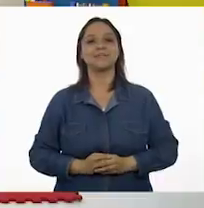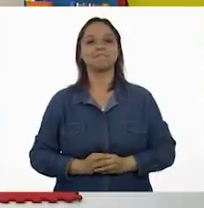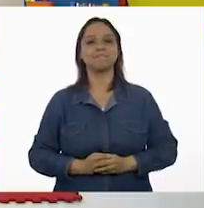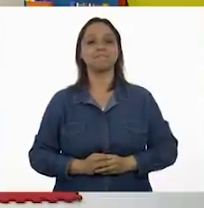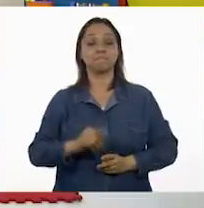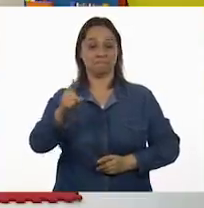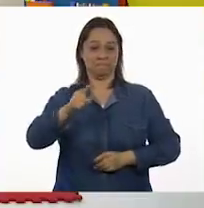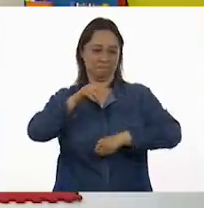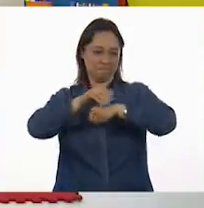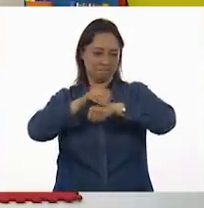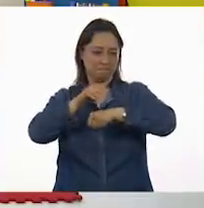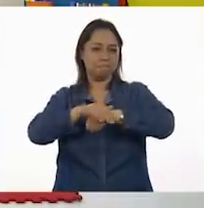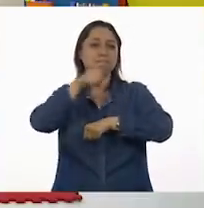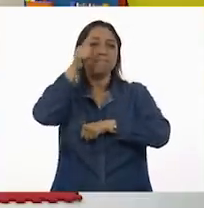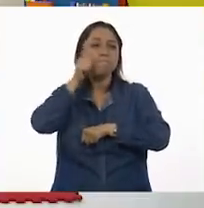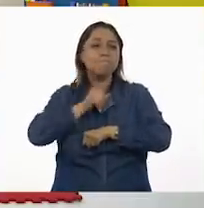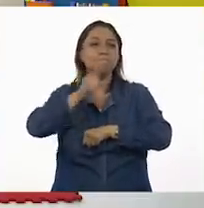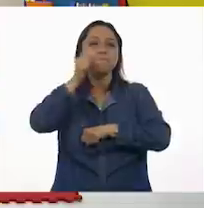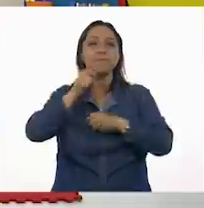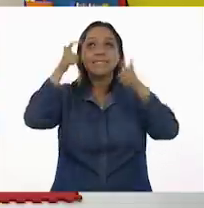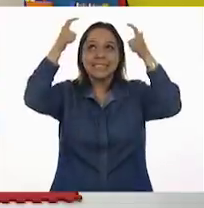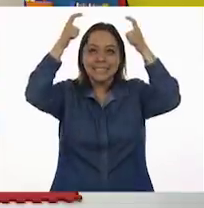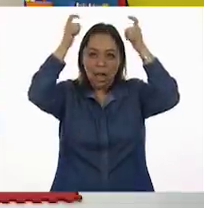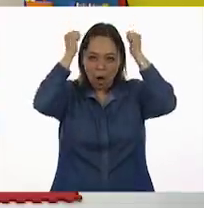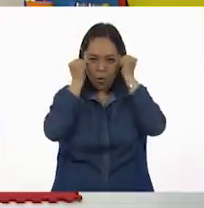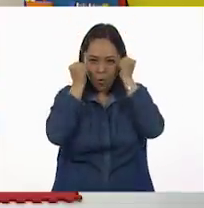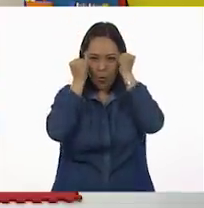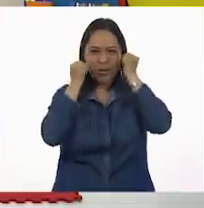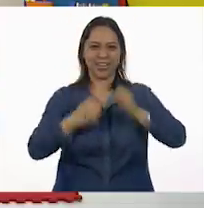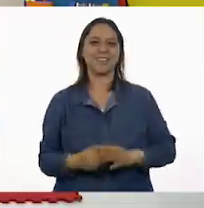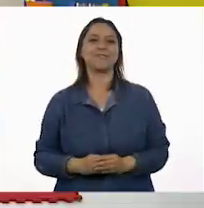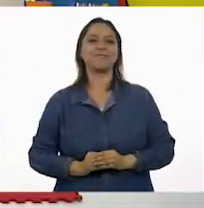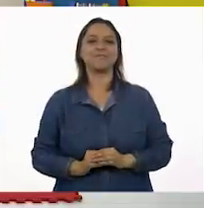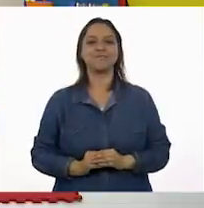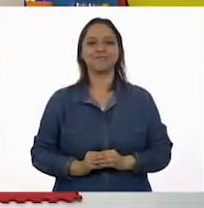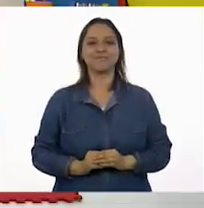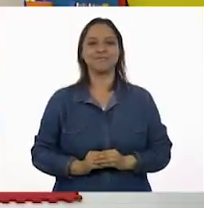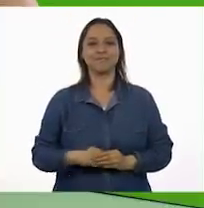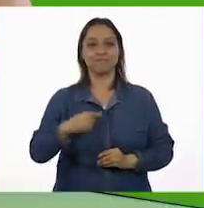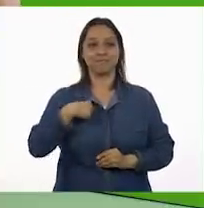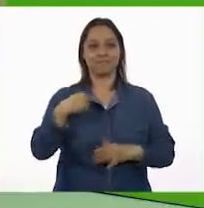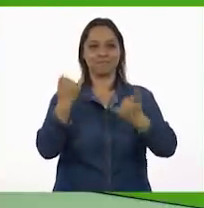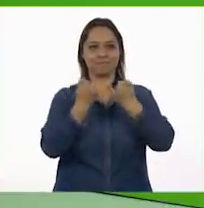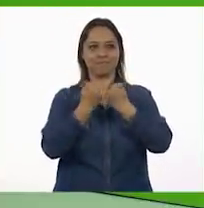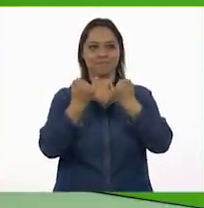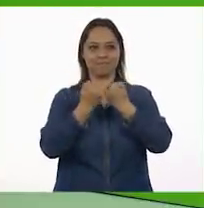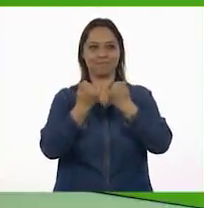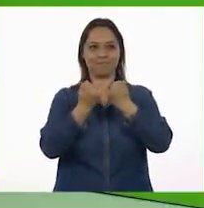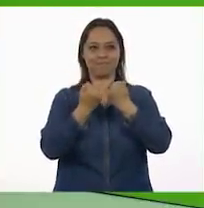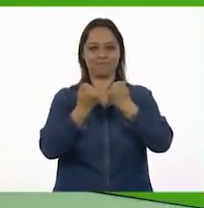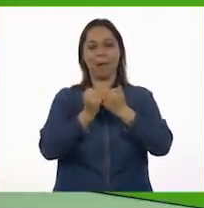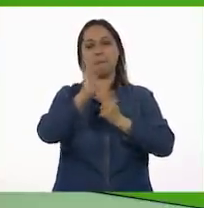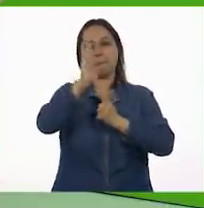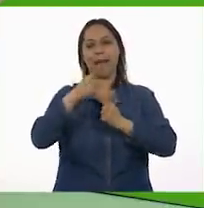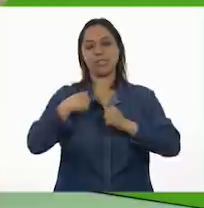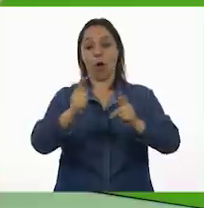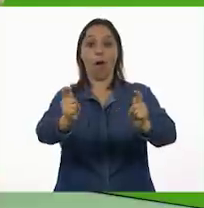Mi amiga Beatriz siempre trae un gorrito. Ah, ok, a ver. Me lo voy a poner como si fuera ella.